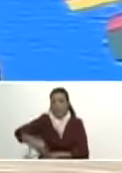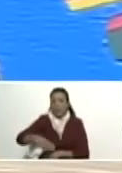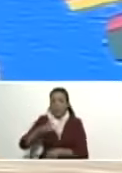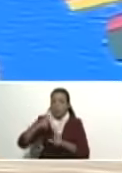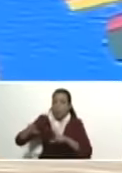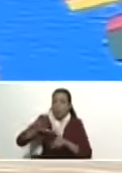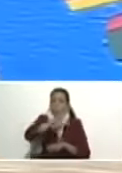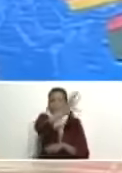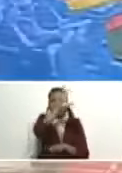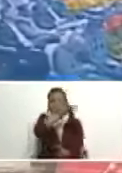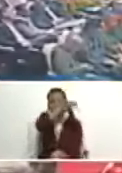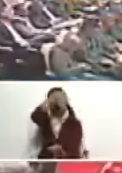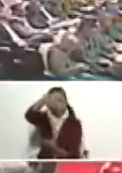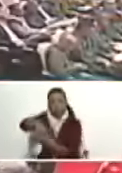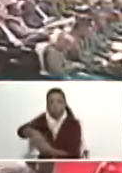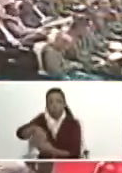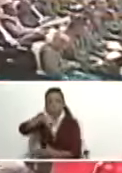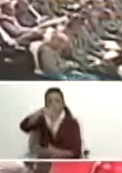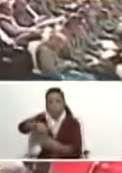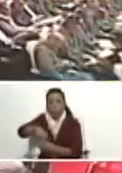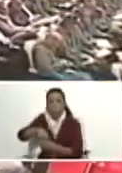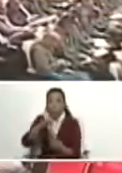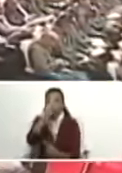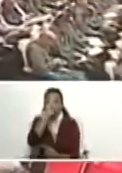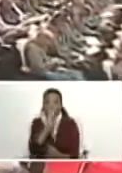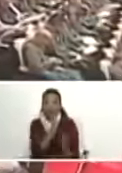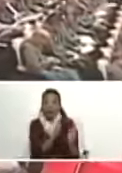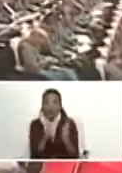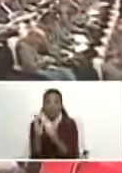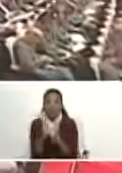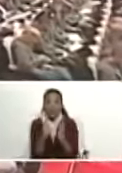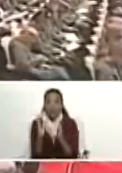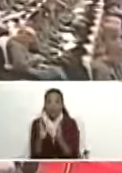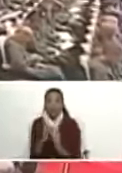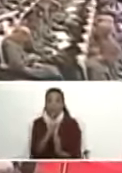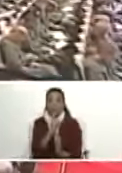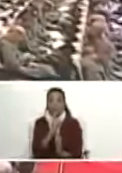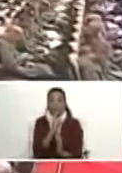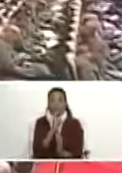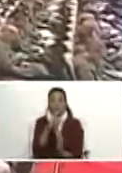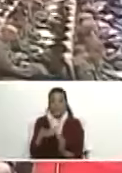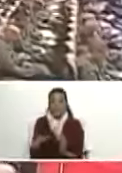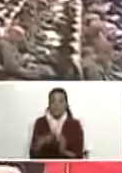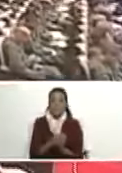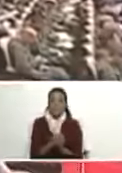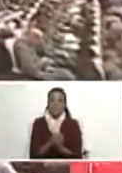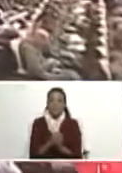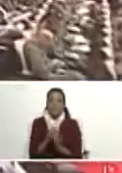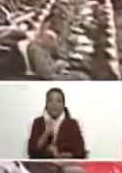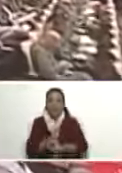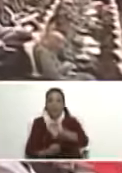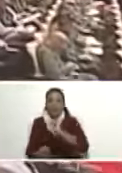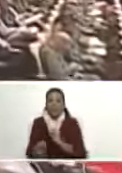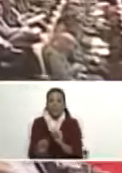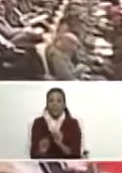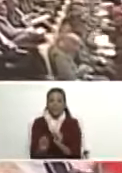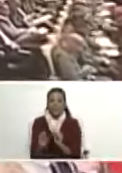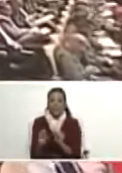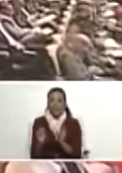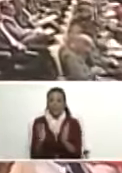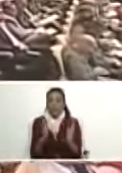a un periodo de reacción,